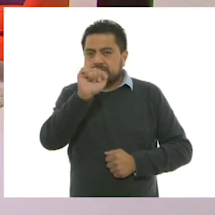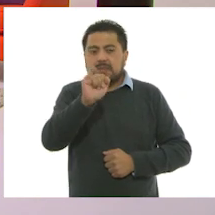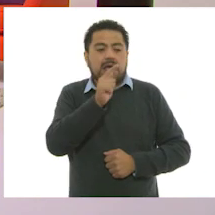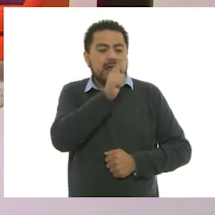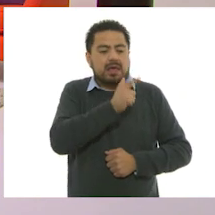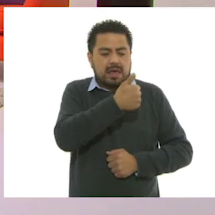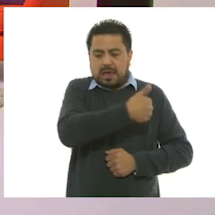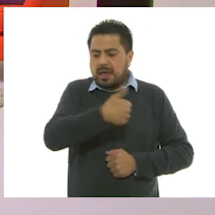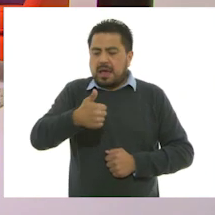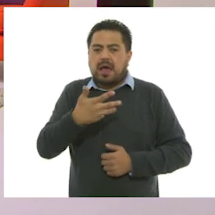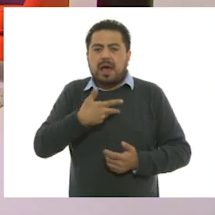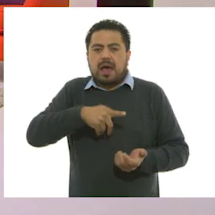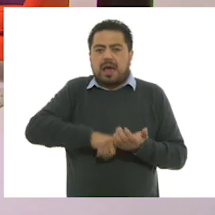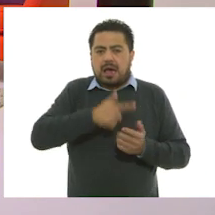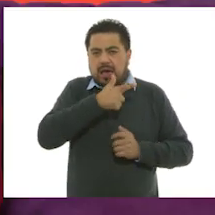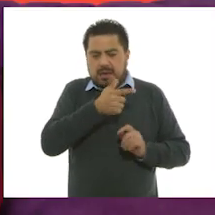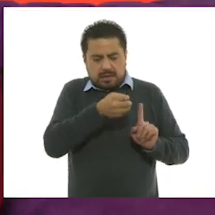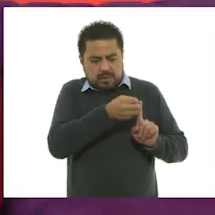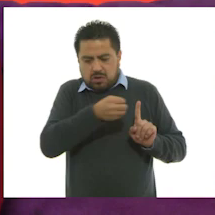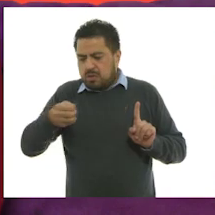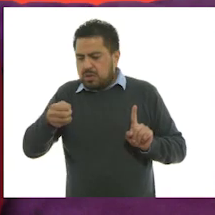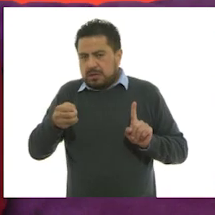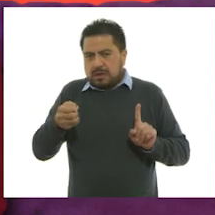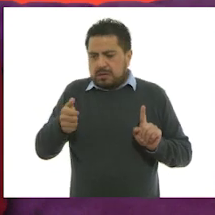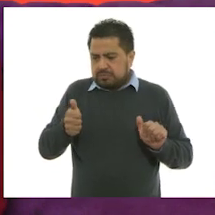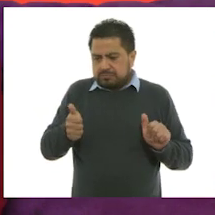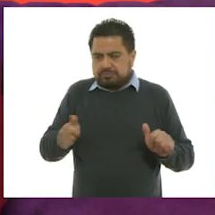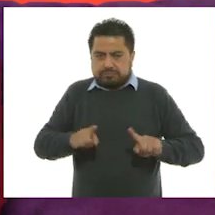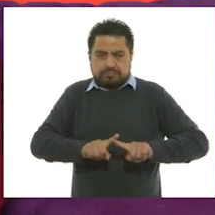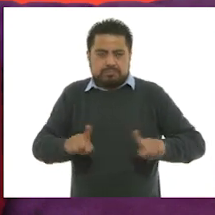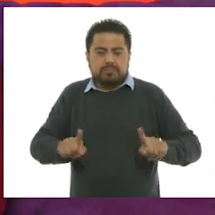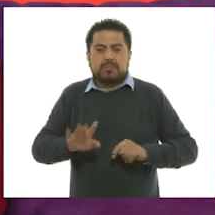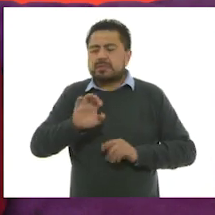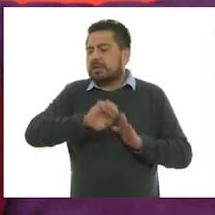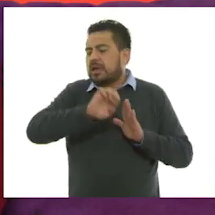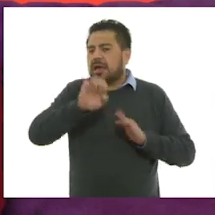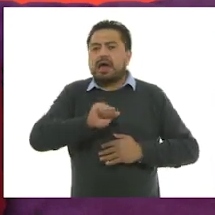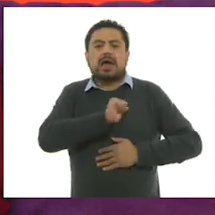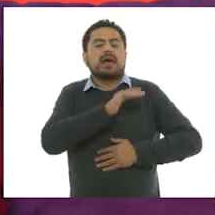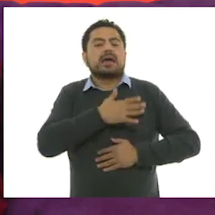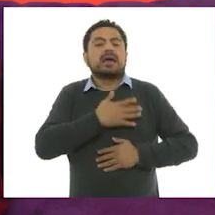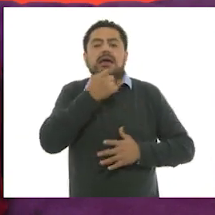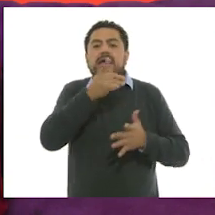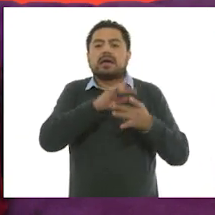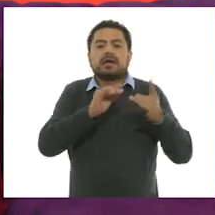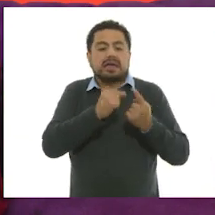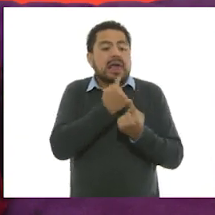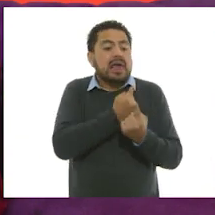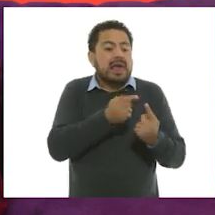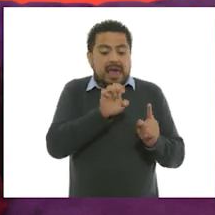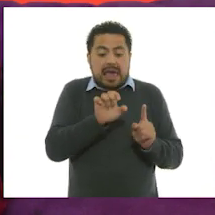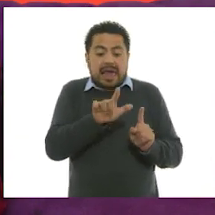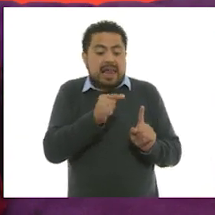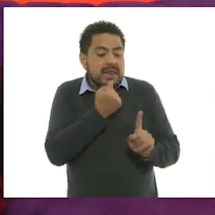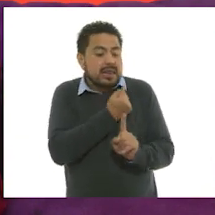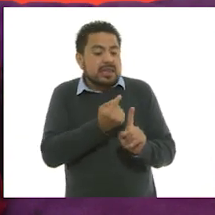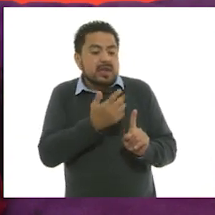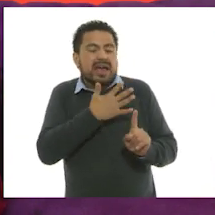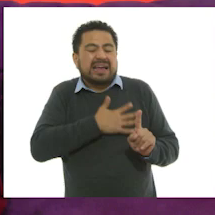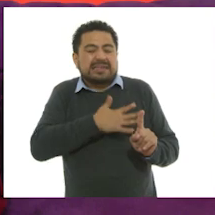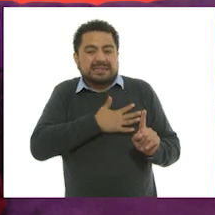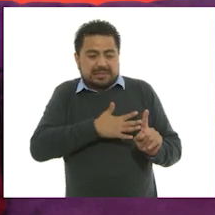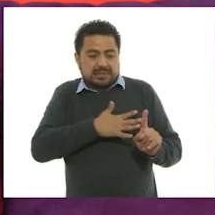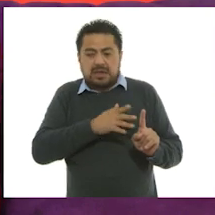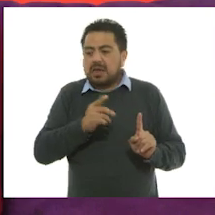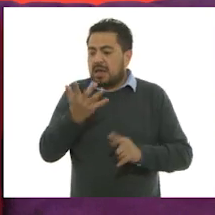tienen gramática y estructura propia. Por ejemplo, si en español decimos el niño está cansado, en lengua de señas